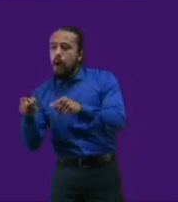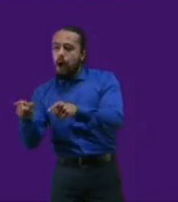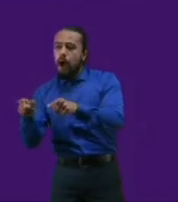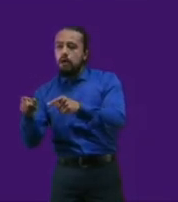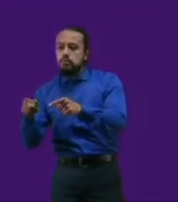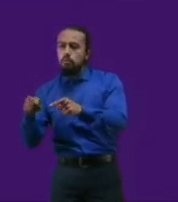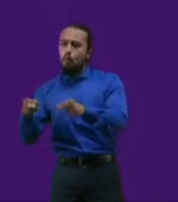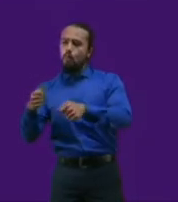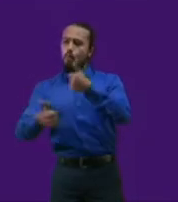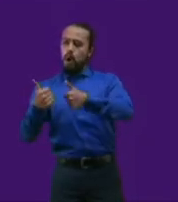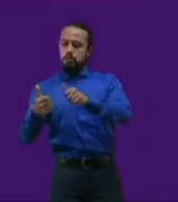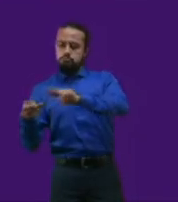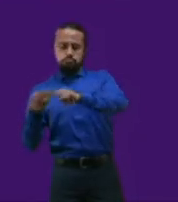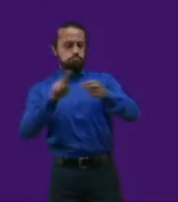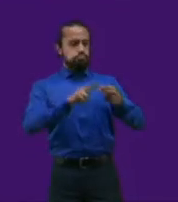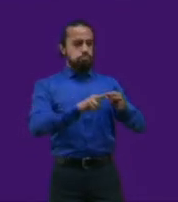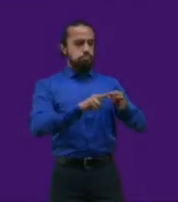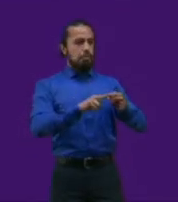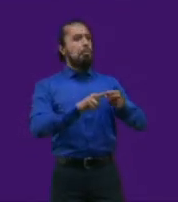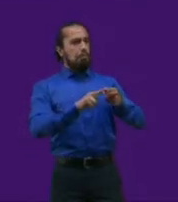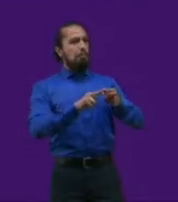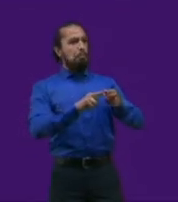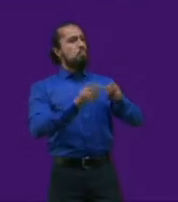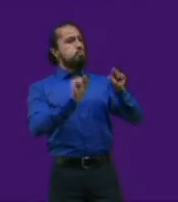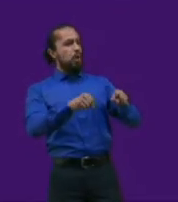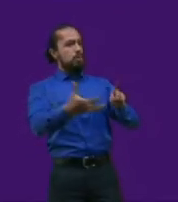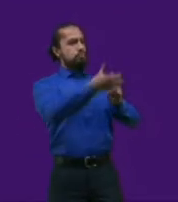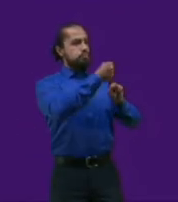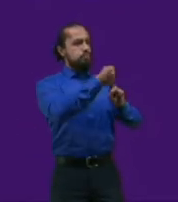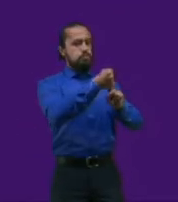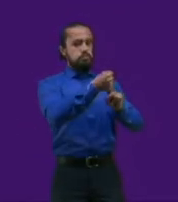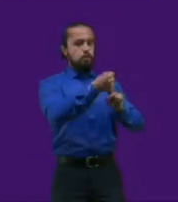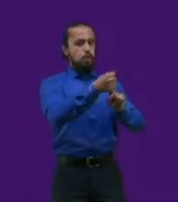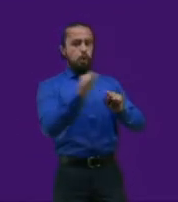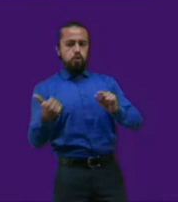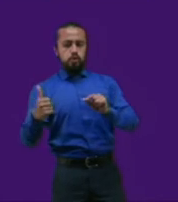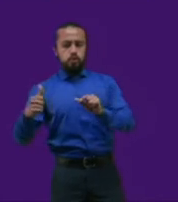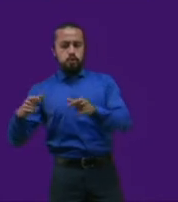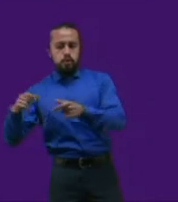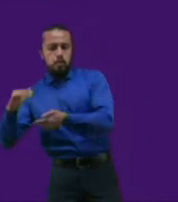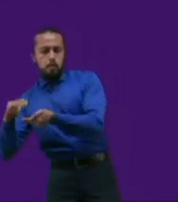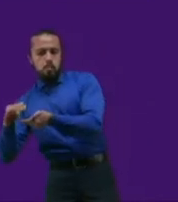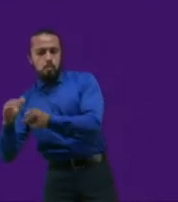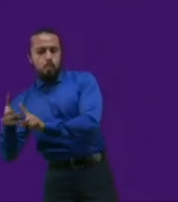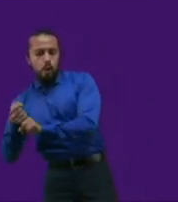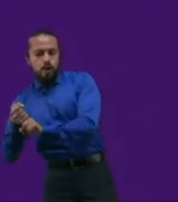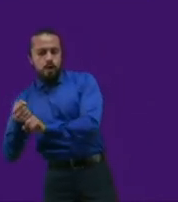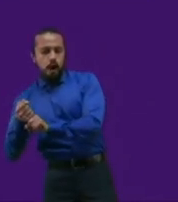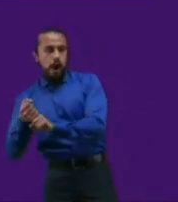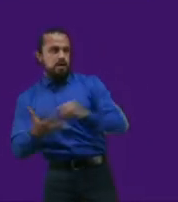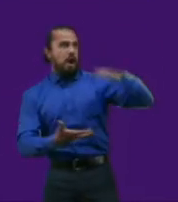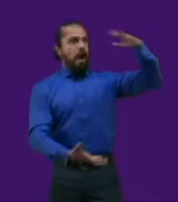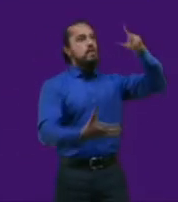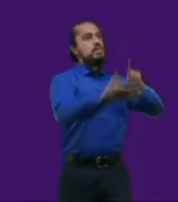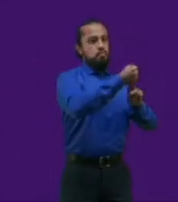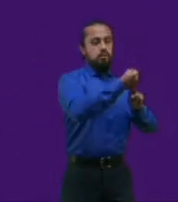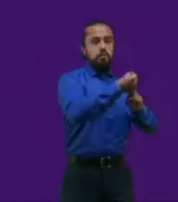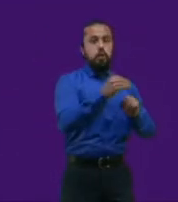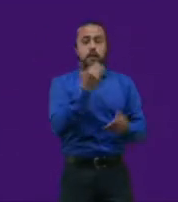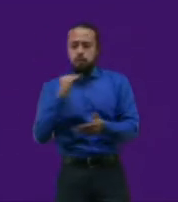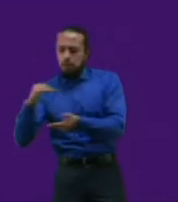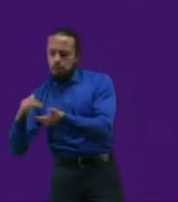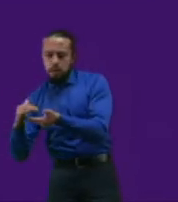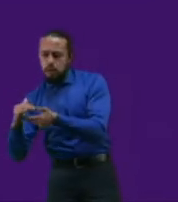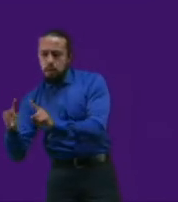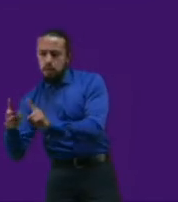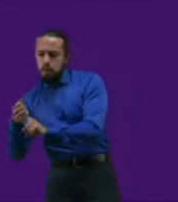puedes lograr y qué otras cosas no puedes lograr. Entonces nosotros sabíamos que sin escala no podíamos comprar del campo porque